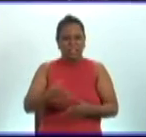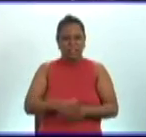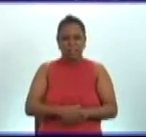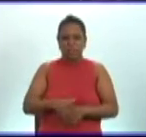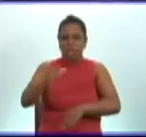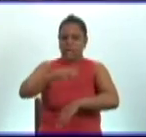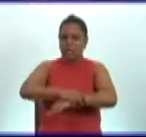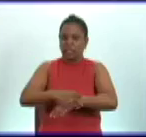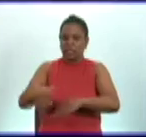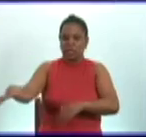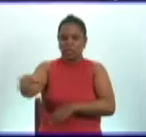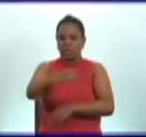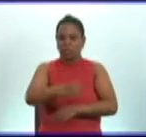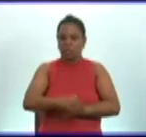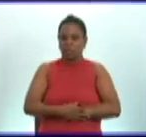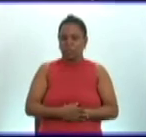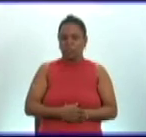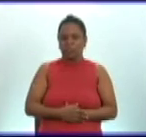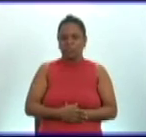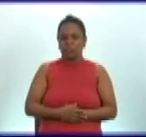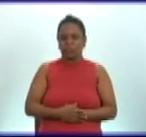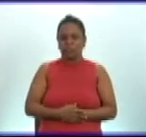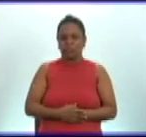¡Arrestadlos! ¡A todos!